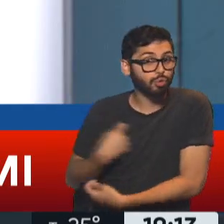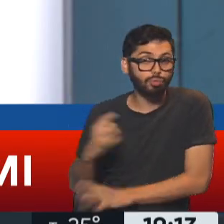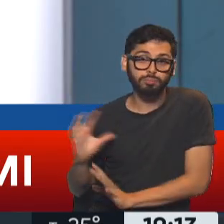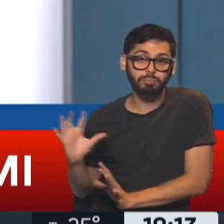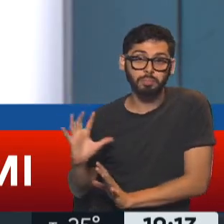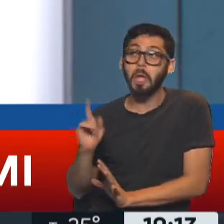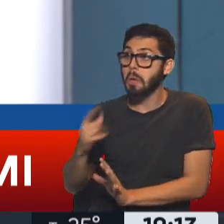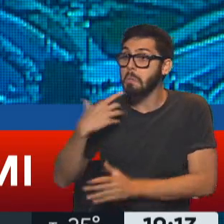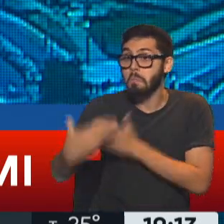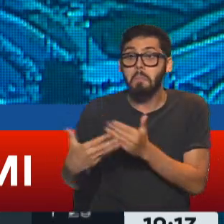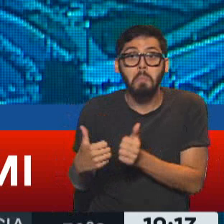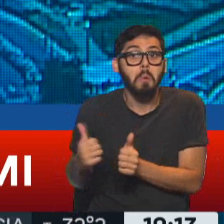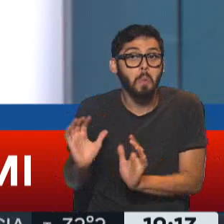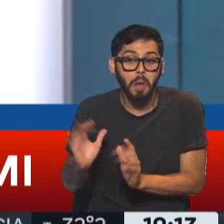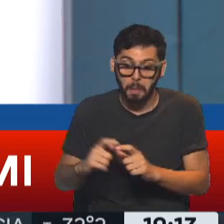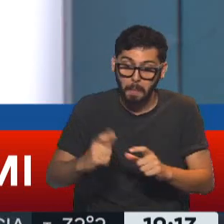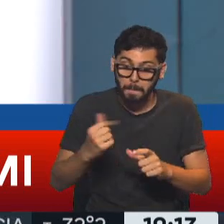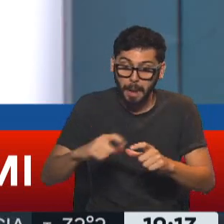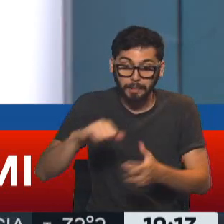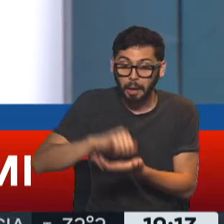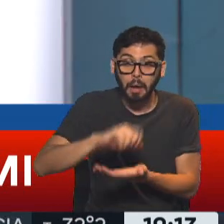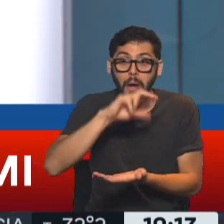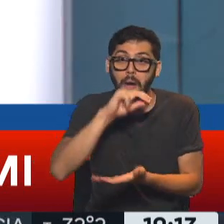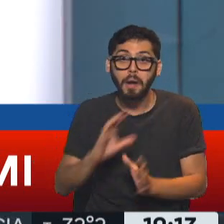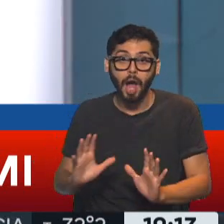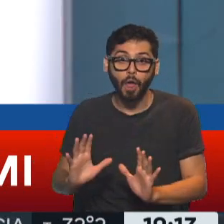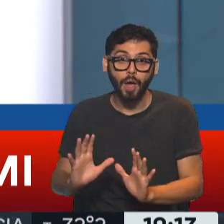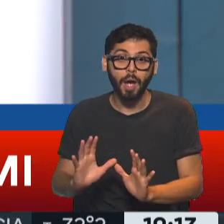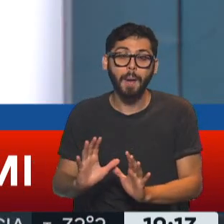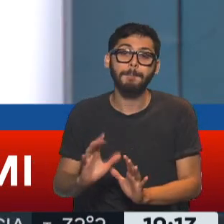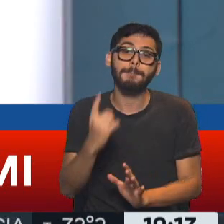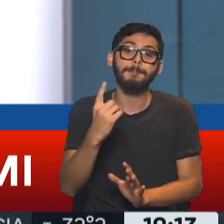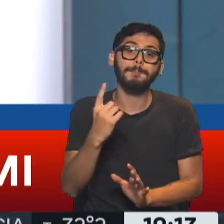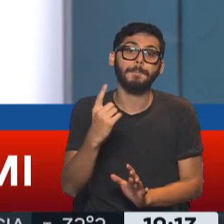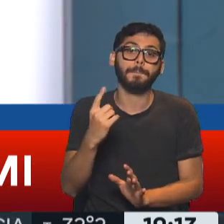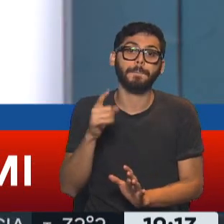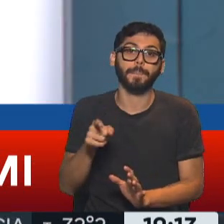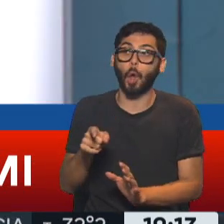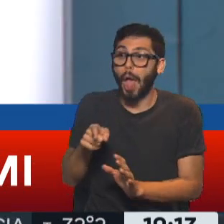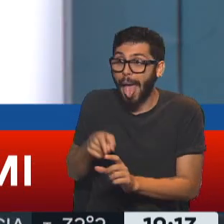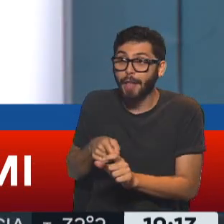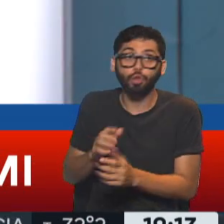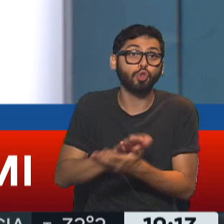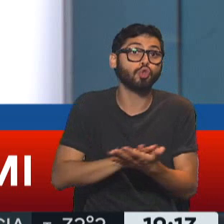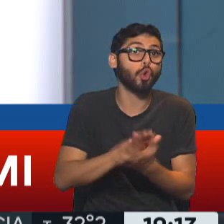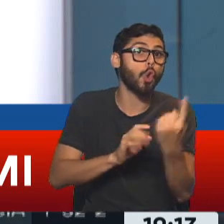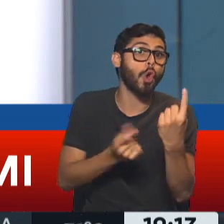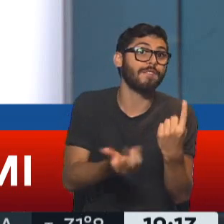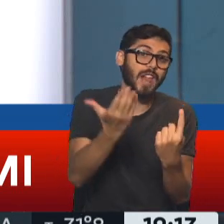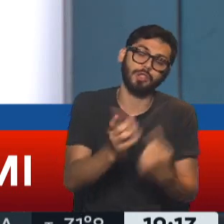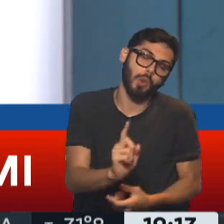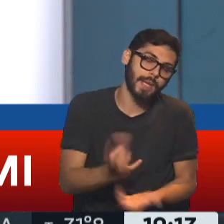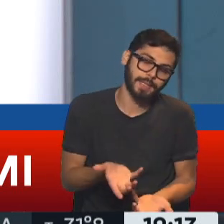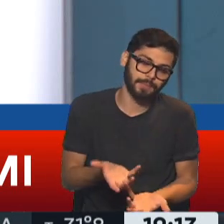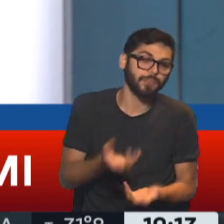ahora esto está saliendo bien, no emite dinero, lo que obviamente no está saliendo bien que esto vaya a resolver la inflación. Todavía hay que pelear bastante